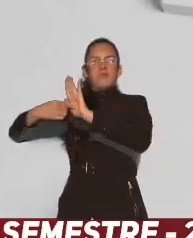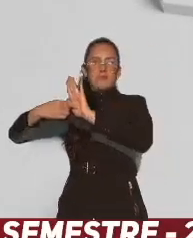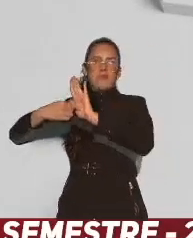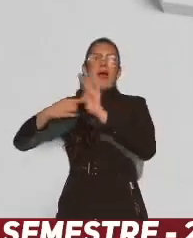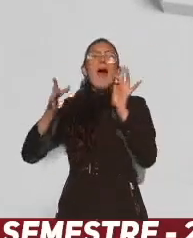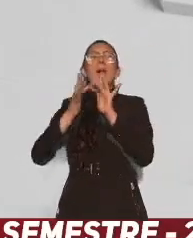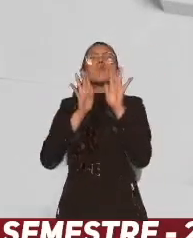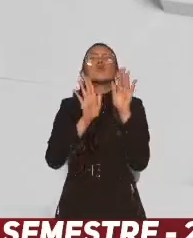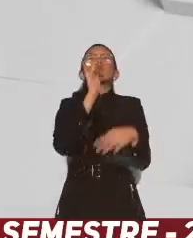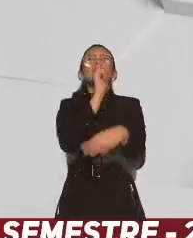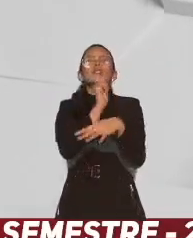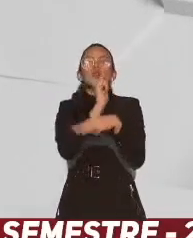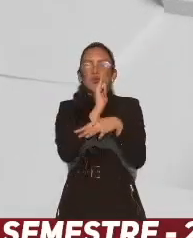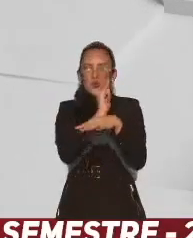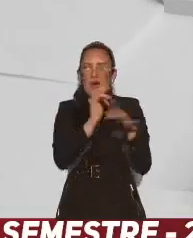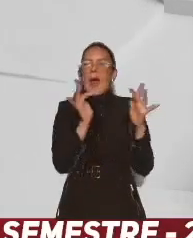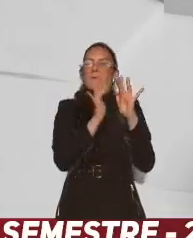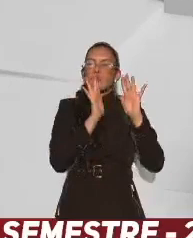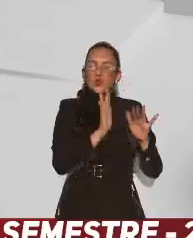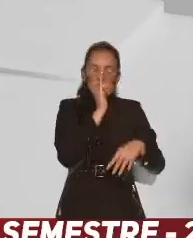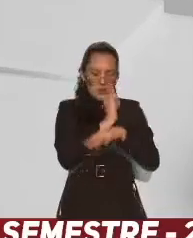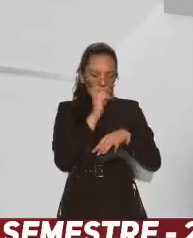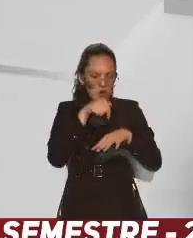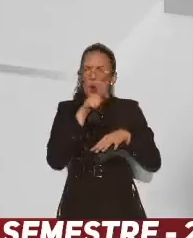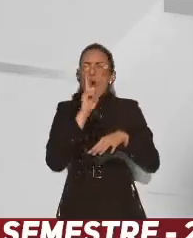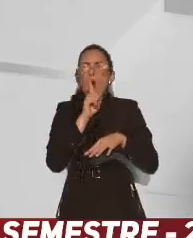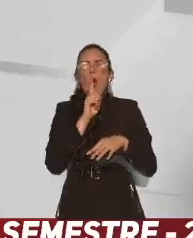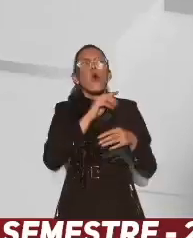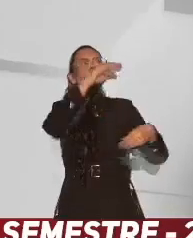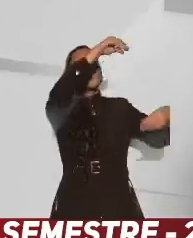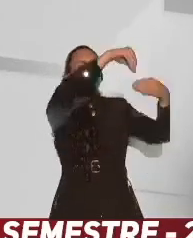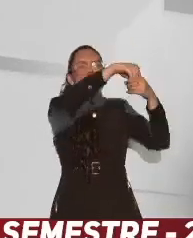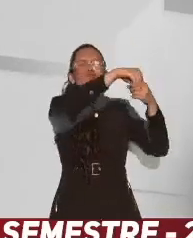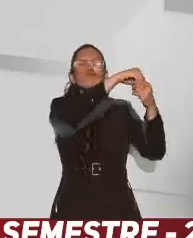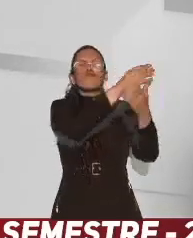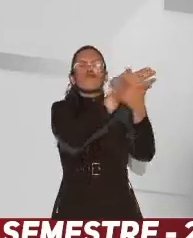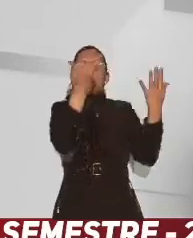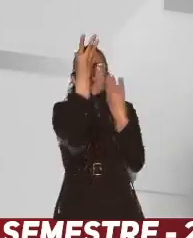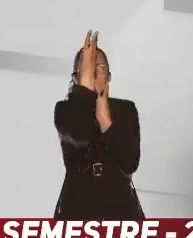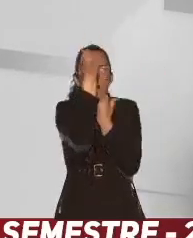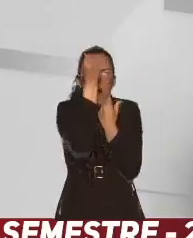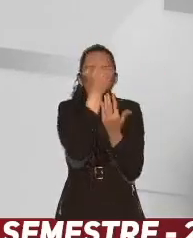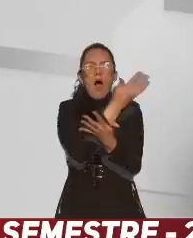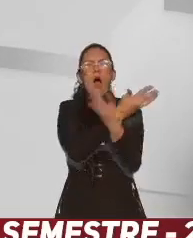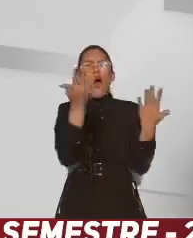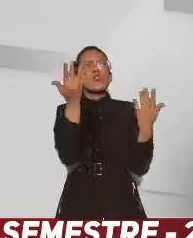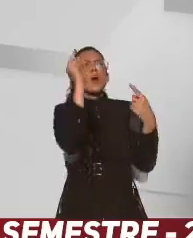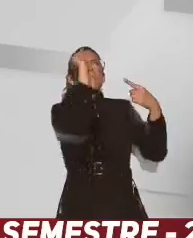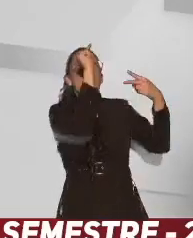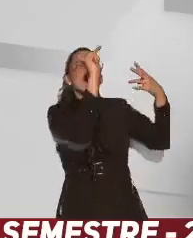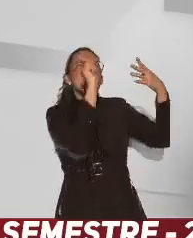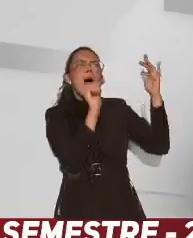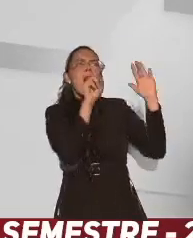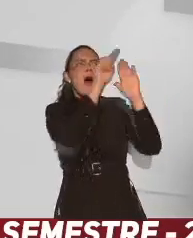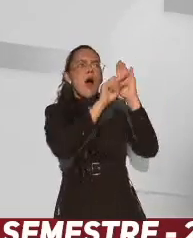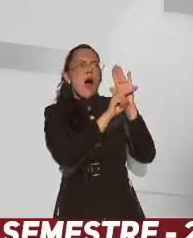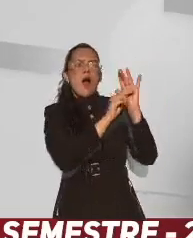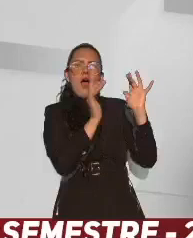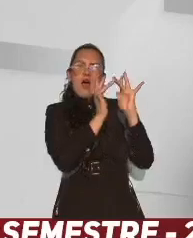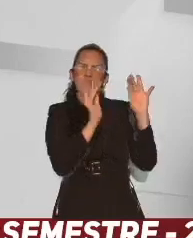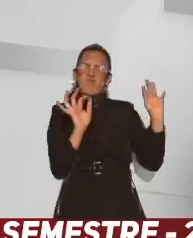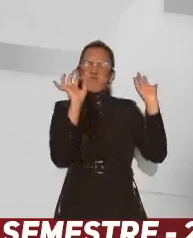institucional fundamentada en los principios, los valores y la aplicación de las normas y altos